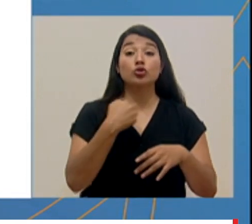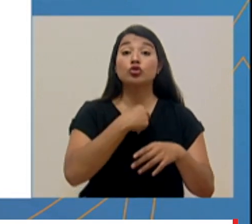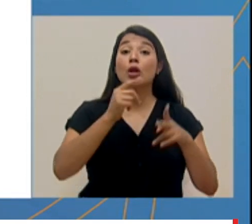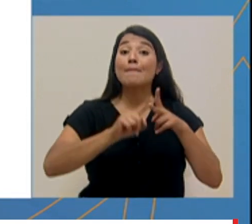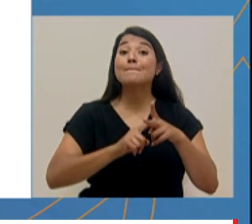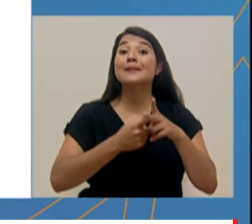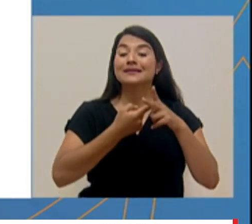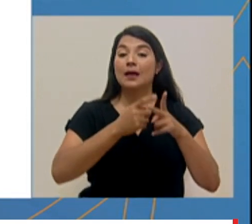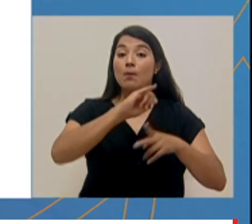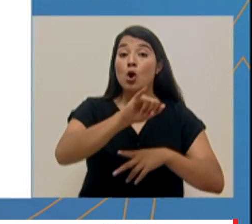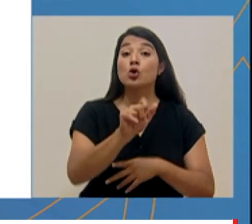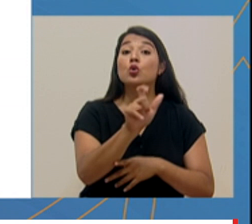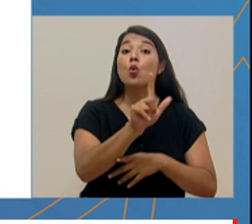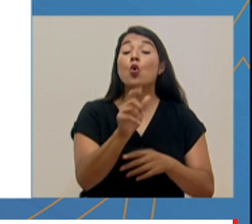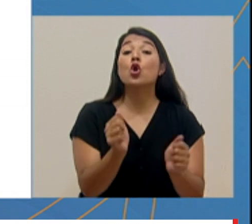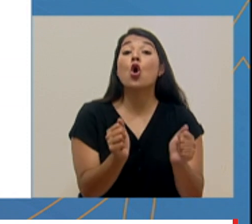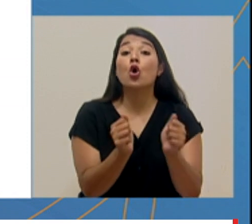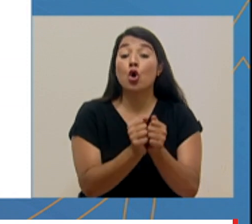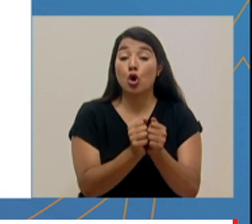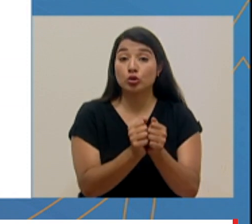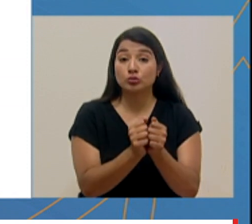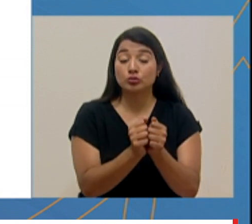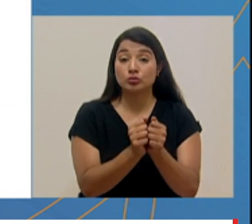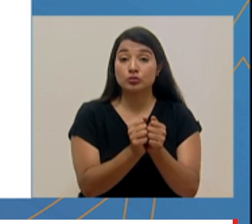empezamos ese mes con 5